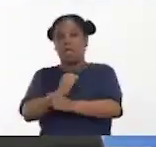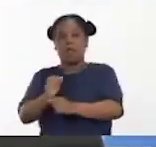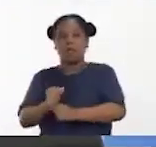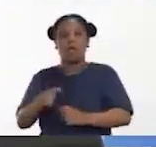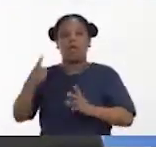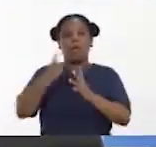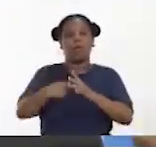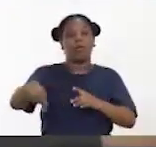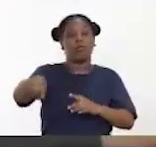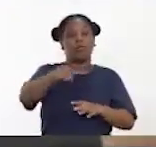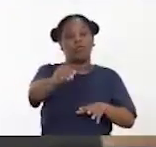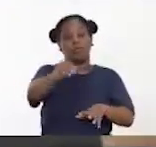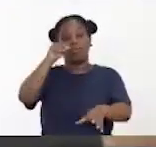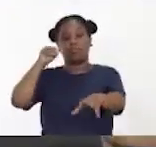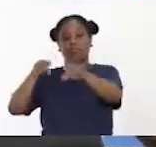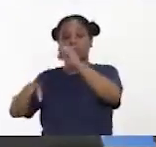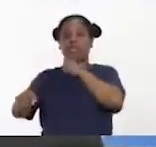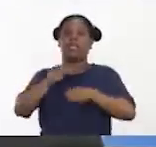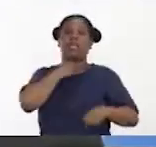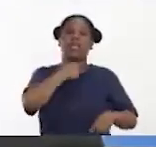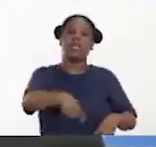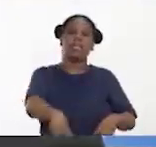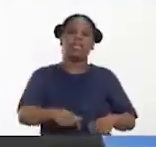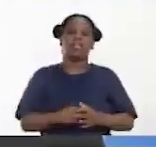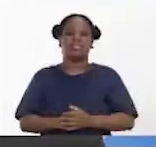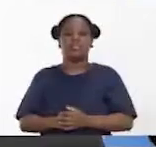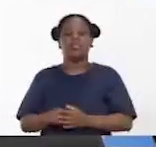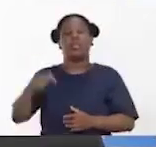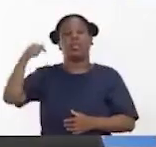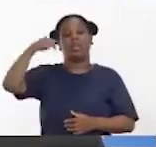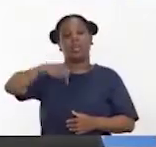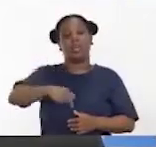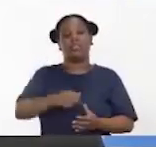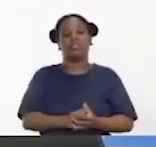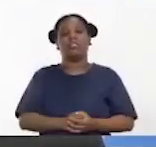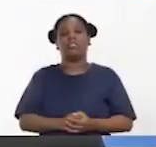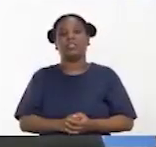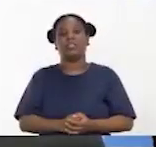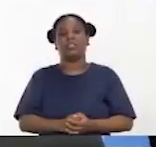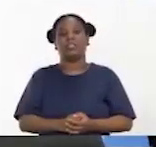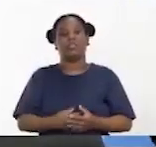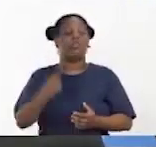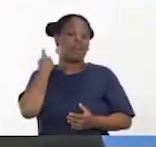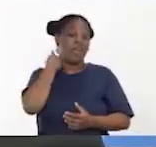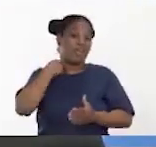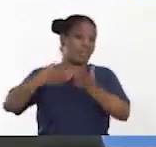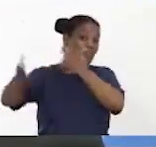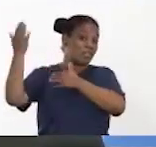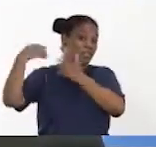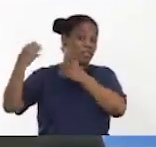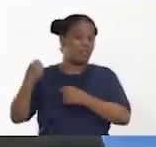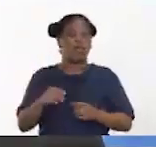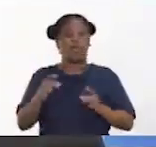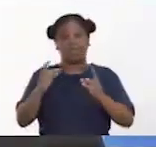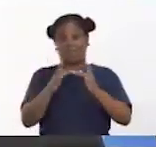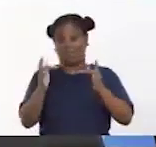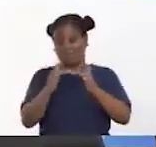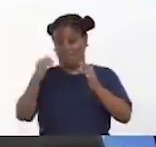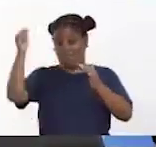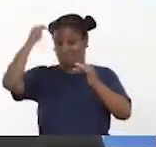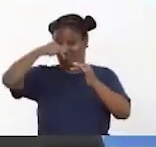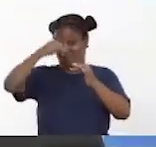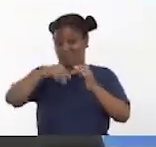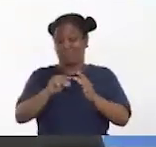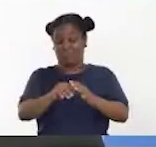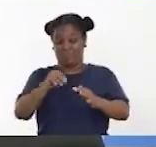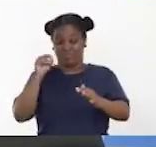ustedes puedan también extraer de ahí ejercicios que han sido colocados en esas pruebas en años